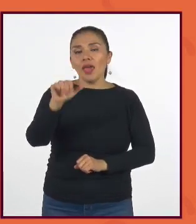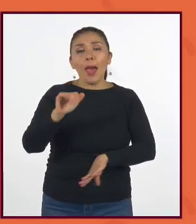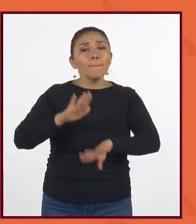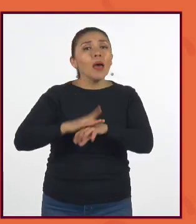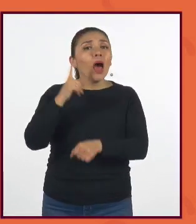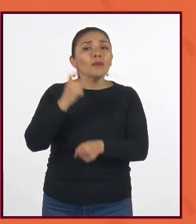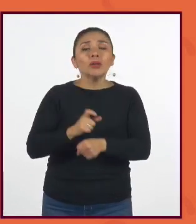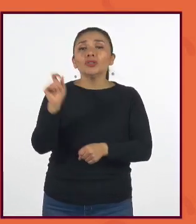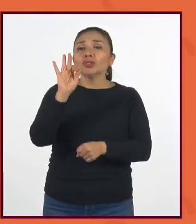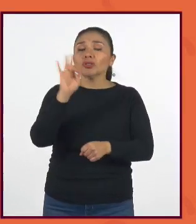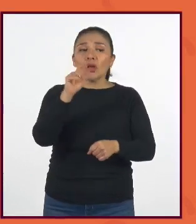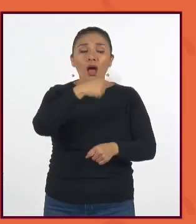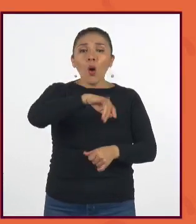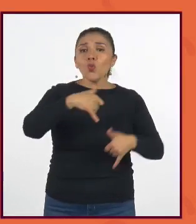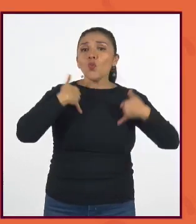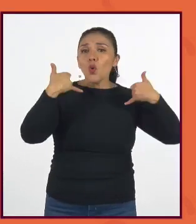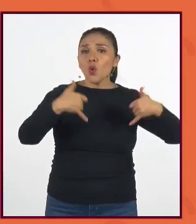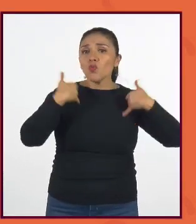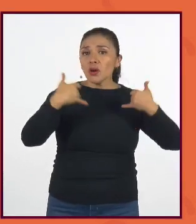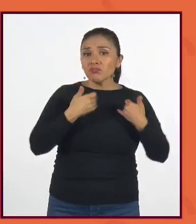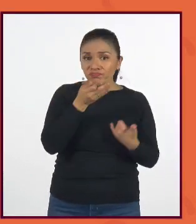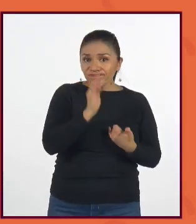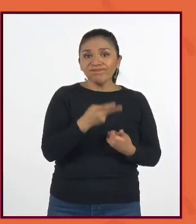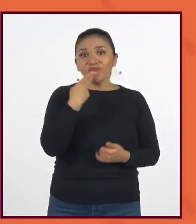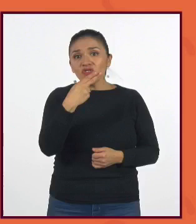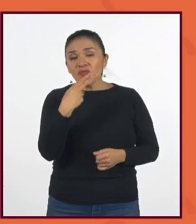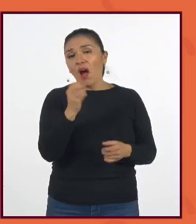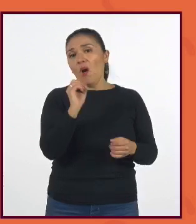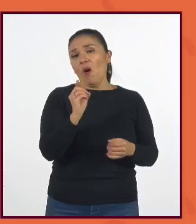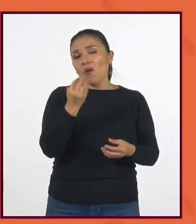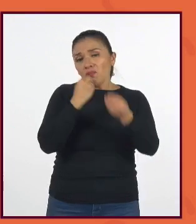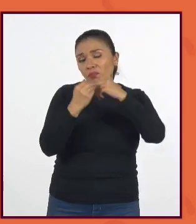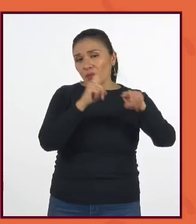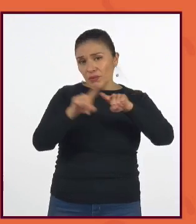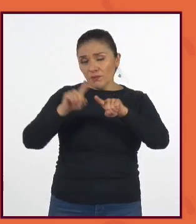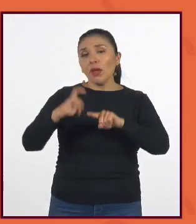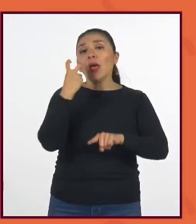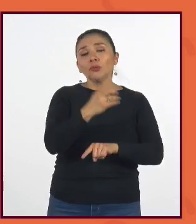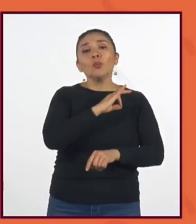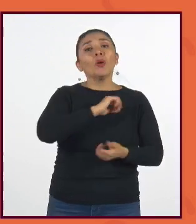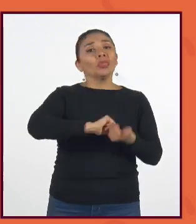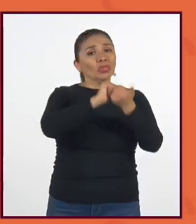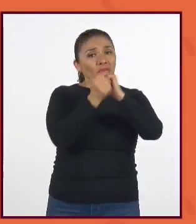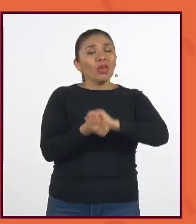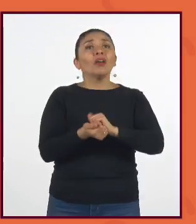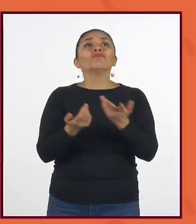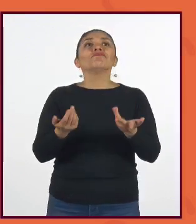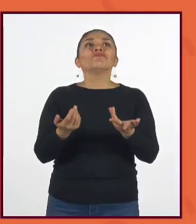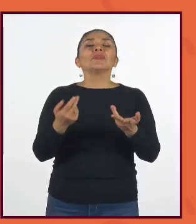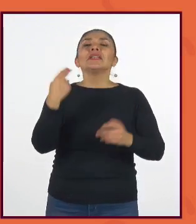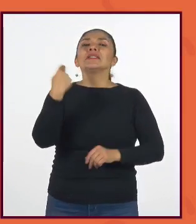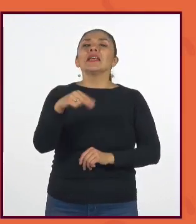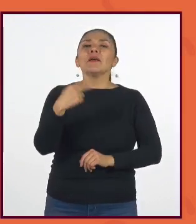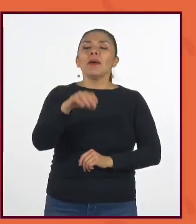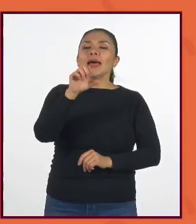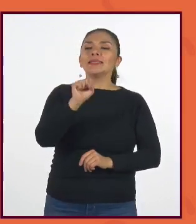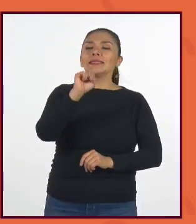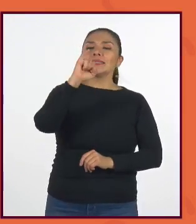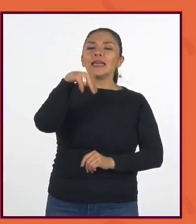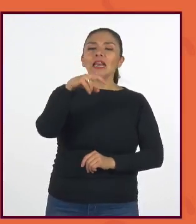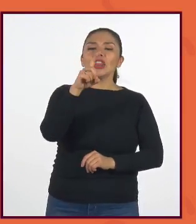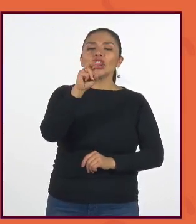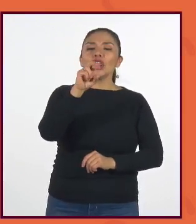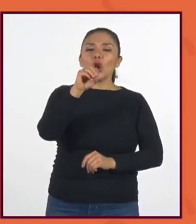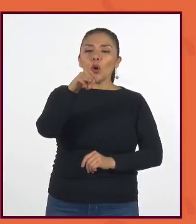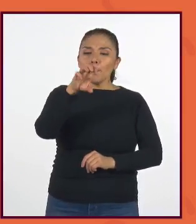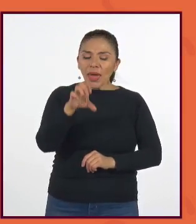en la adolescencia. ¿De verdad? Así es, y causa un efecto que llamamos síndrome amotivacional. O sea,